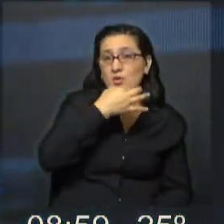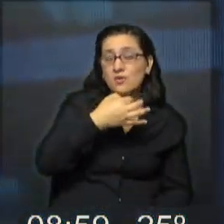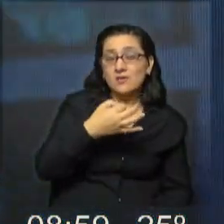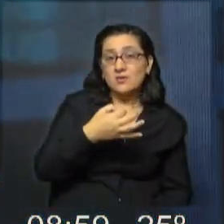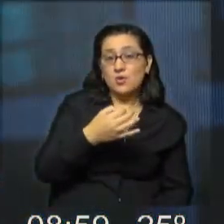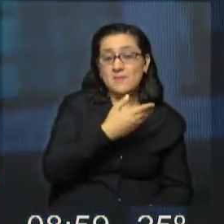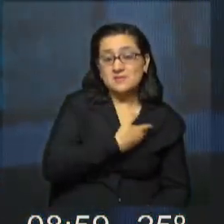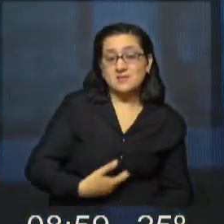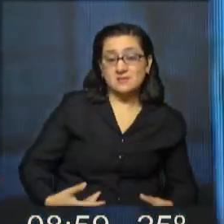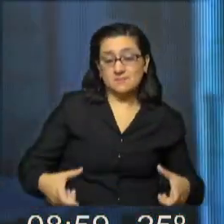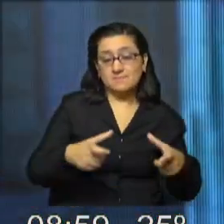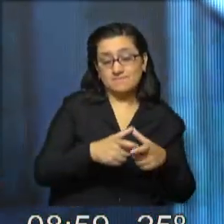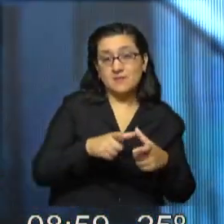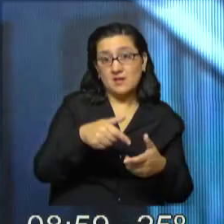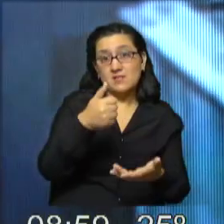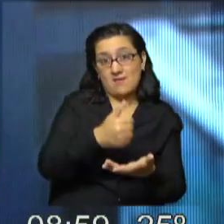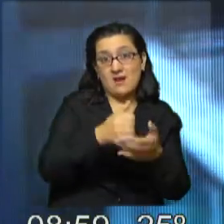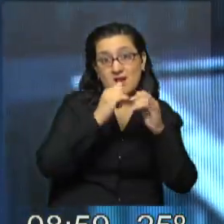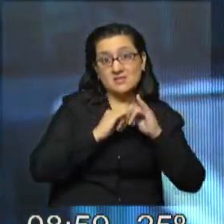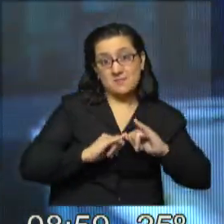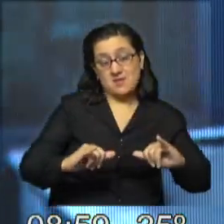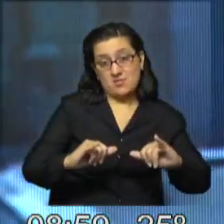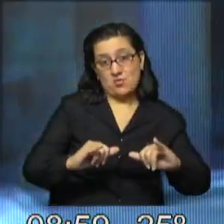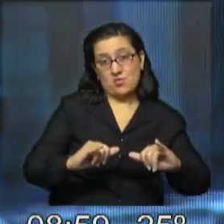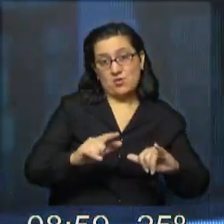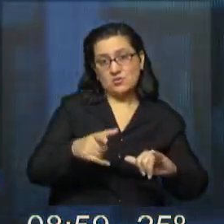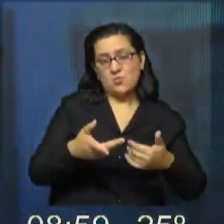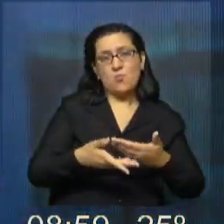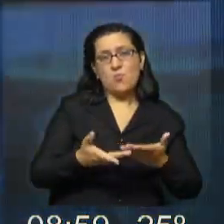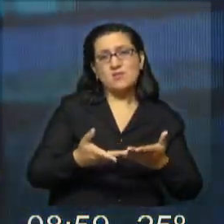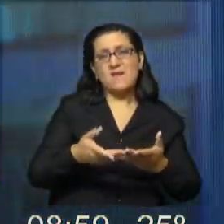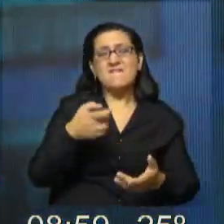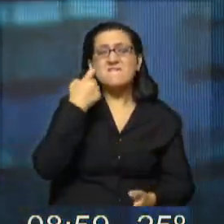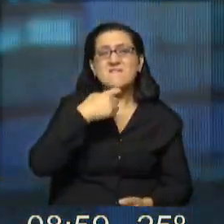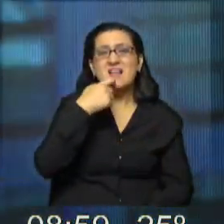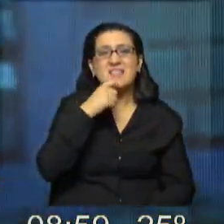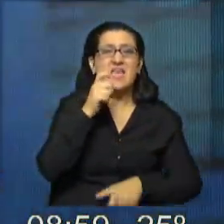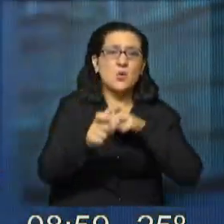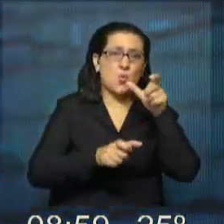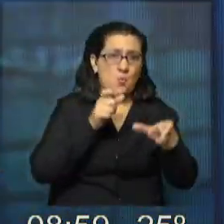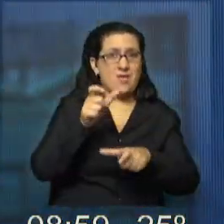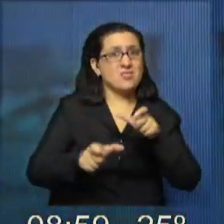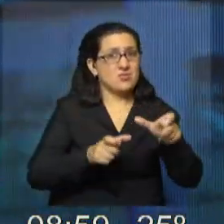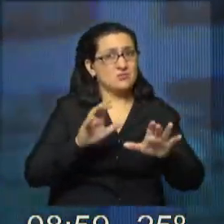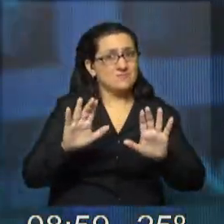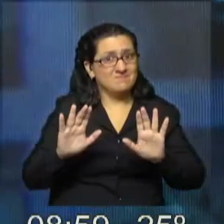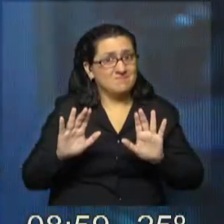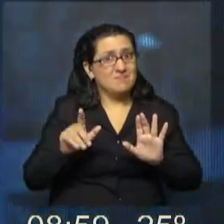en el lanzamiento de lo que son los mentores, revela una total falta de argumento y preparación para el cargo.